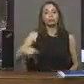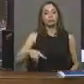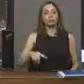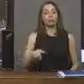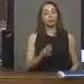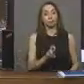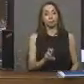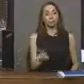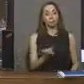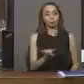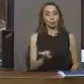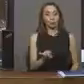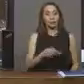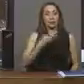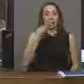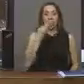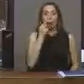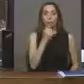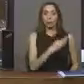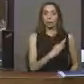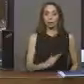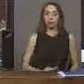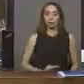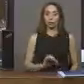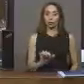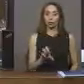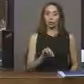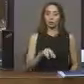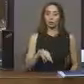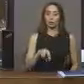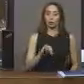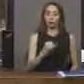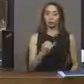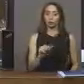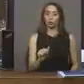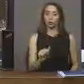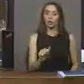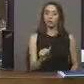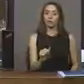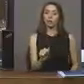Socialista, tiene la palabra el diputado Fidel Espinoza. Diputado Espinoza.